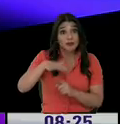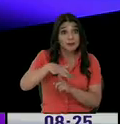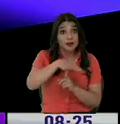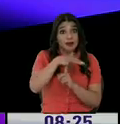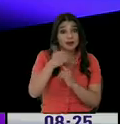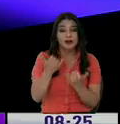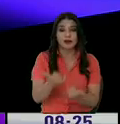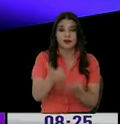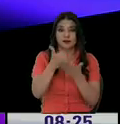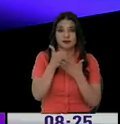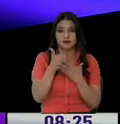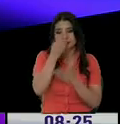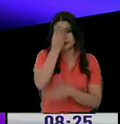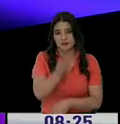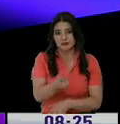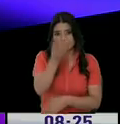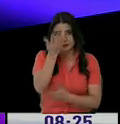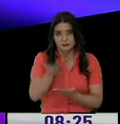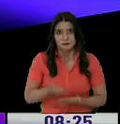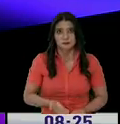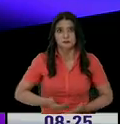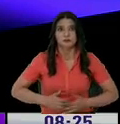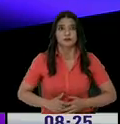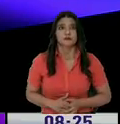bueno sigues adelante por favor